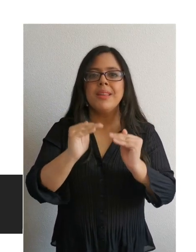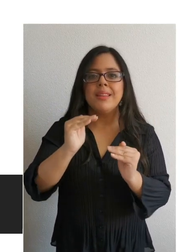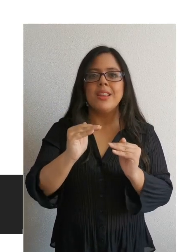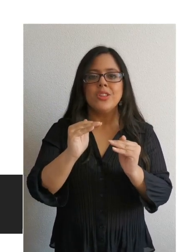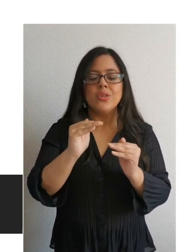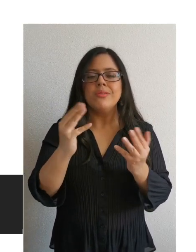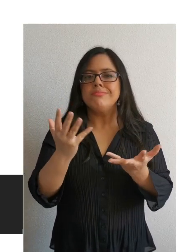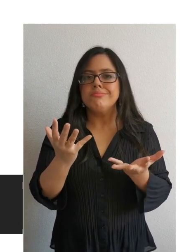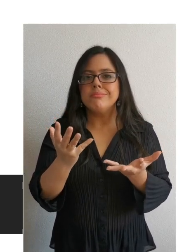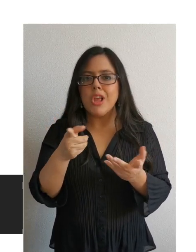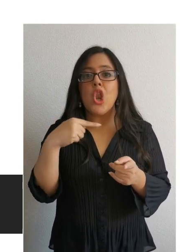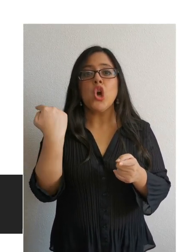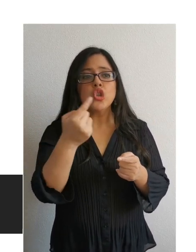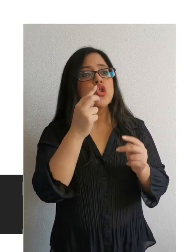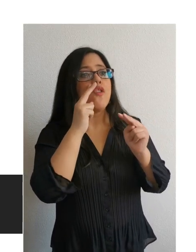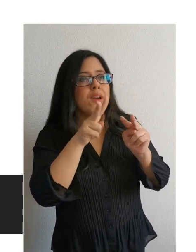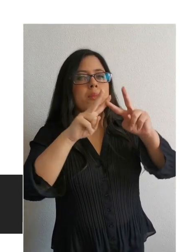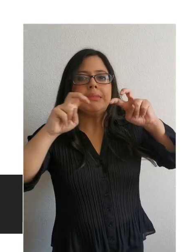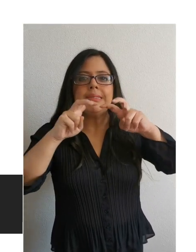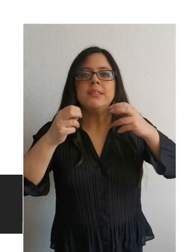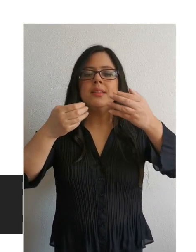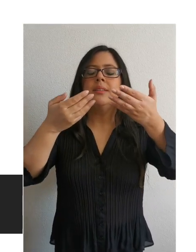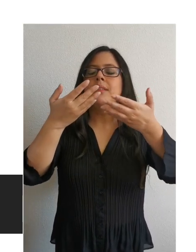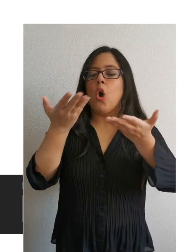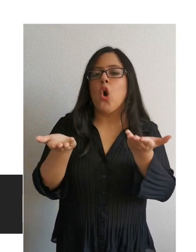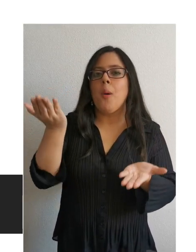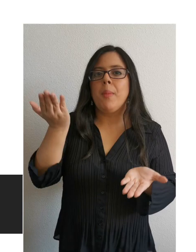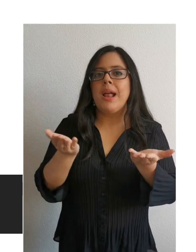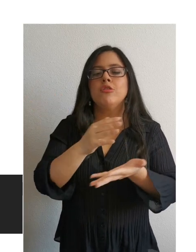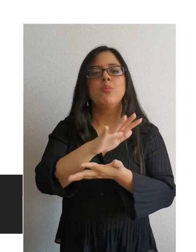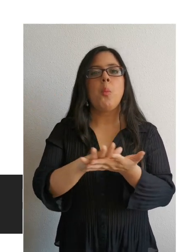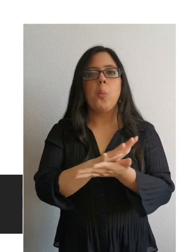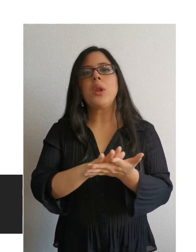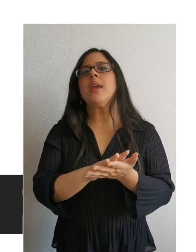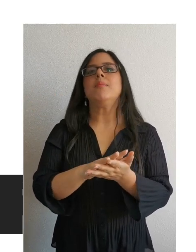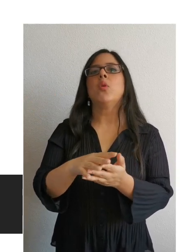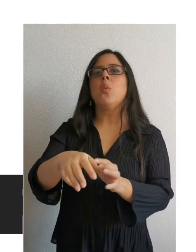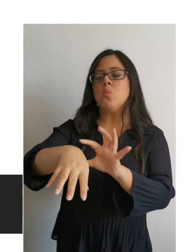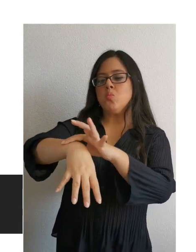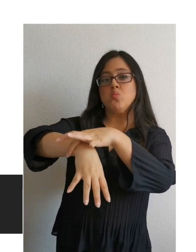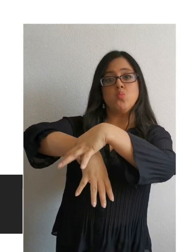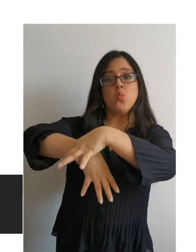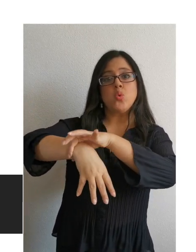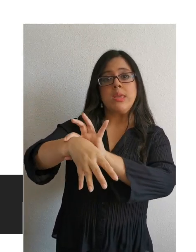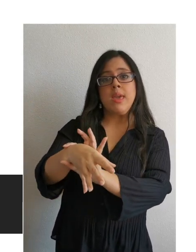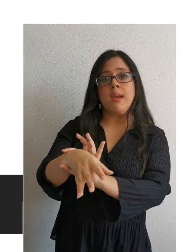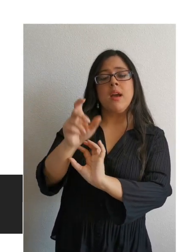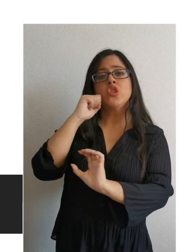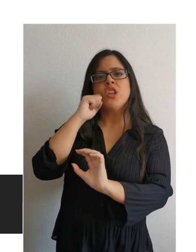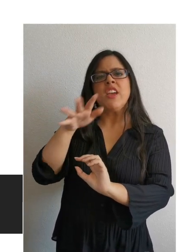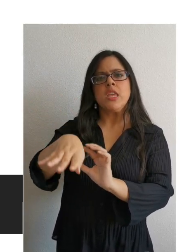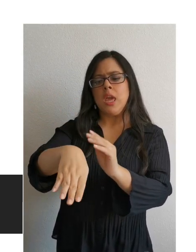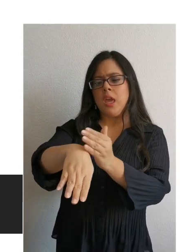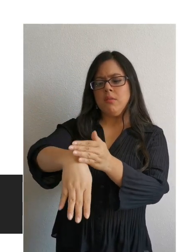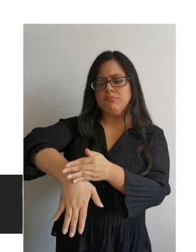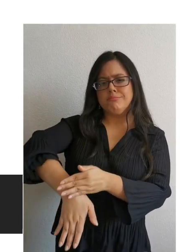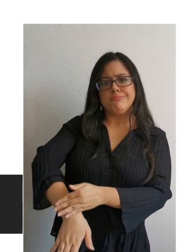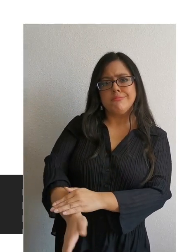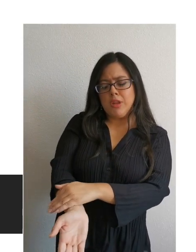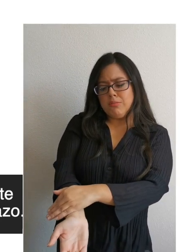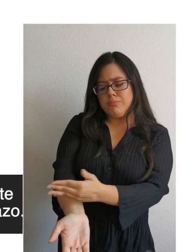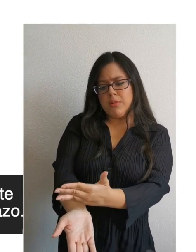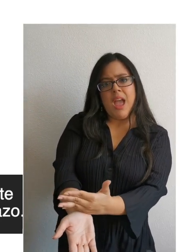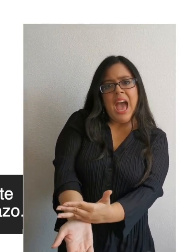utilizan de acuerdo con lo que estemos comparando o estudiando. Por ejemplo, la muñeca es superior a los